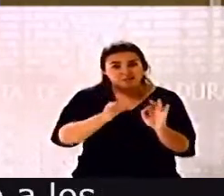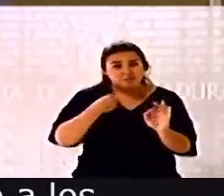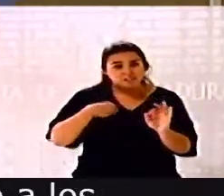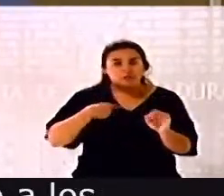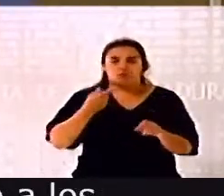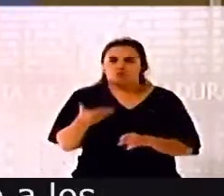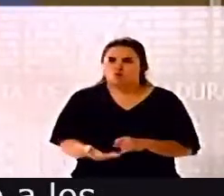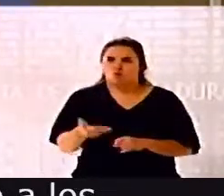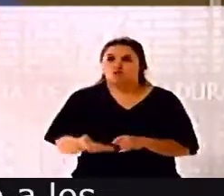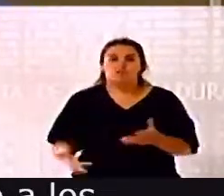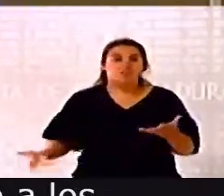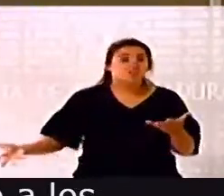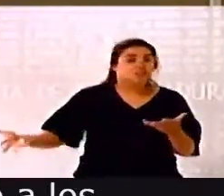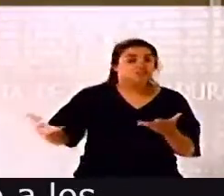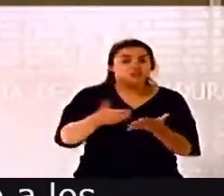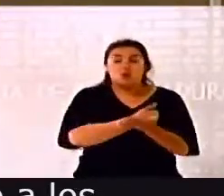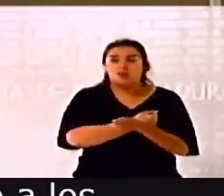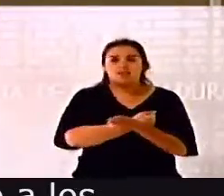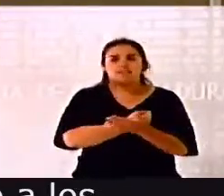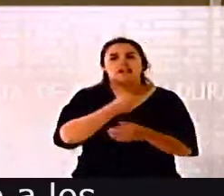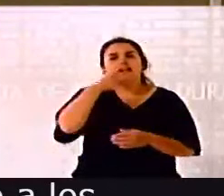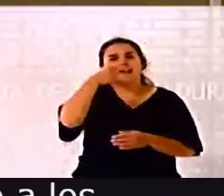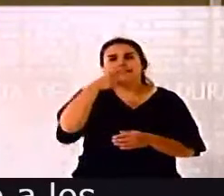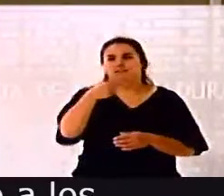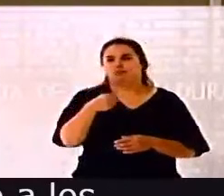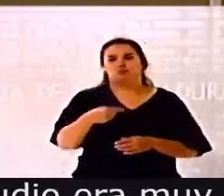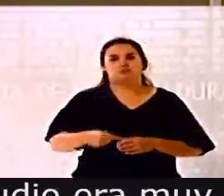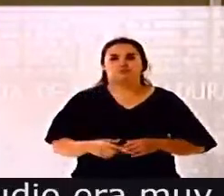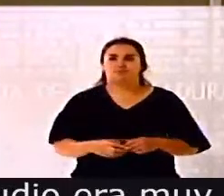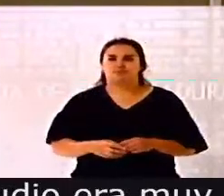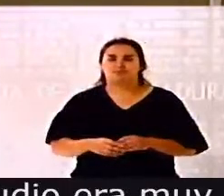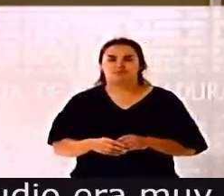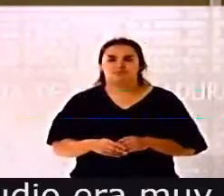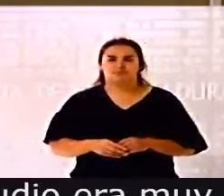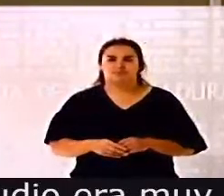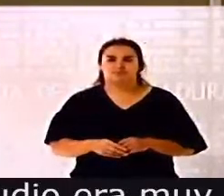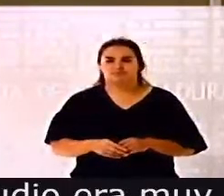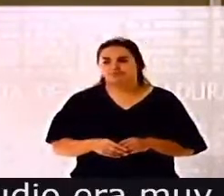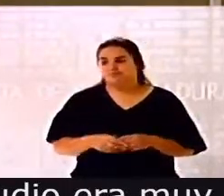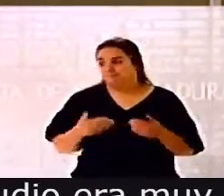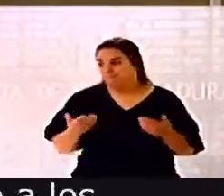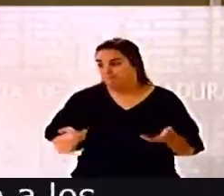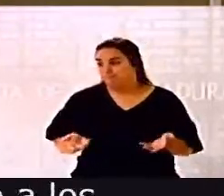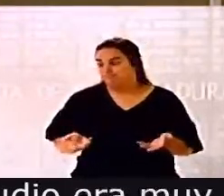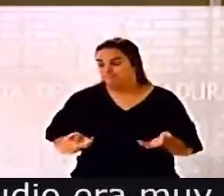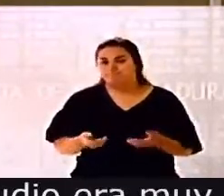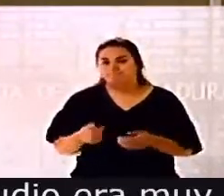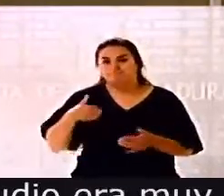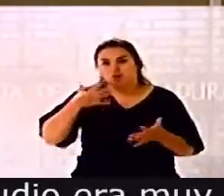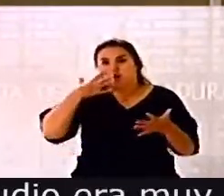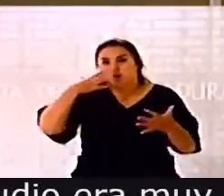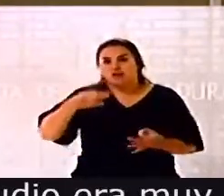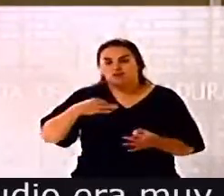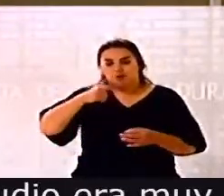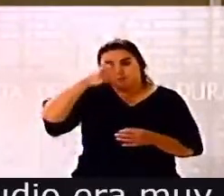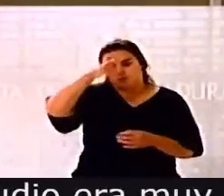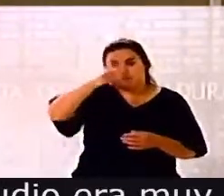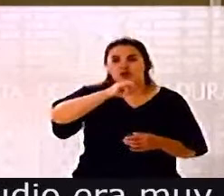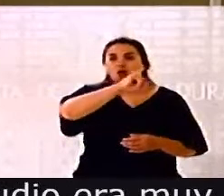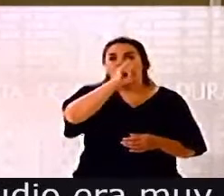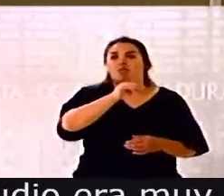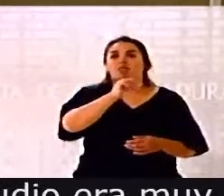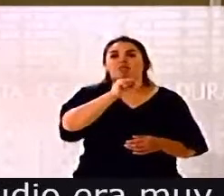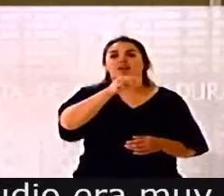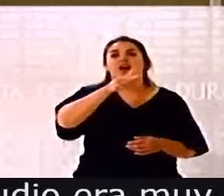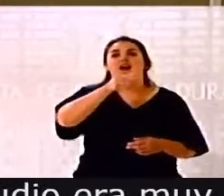Y todas, absolutamente todas, han sido negativas también. Por lo tanto, creo que tanto la localidad de Zaínos